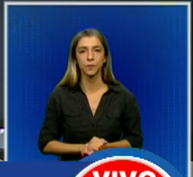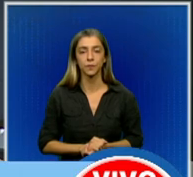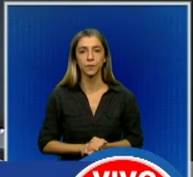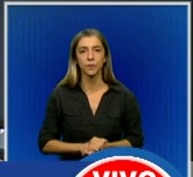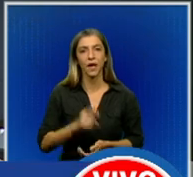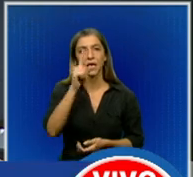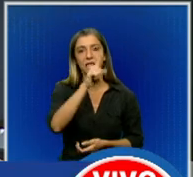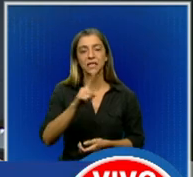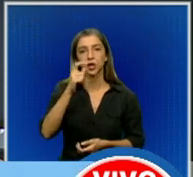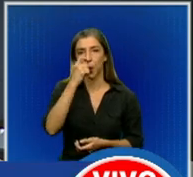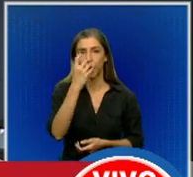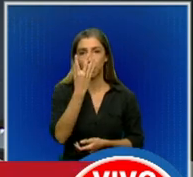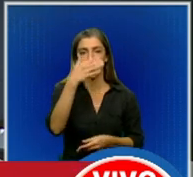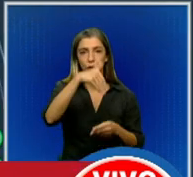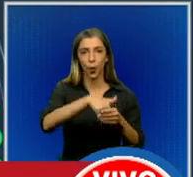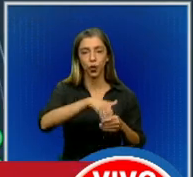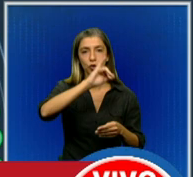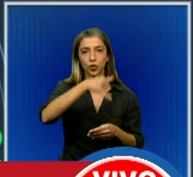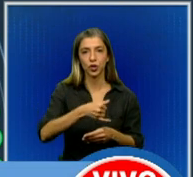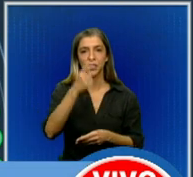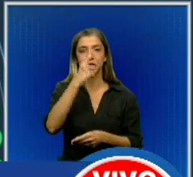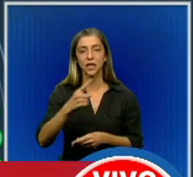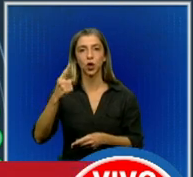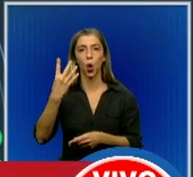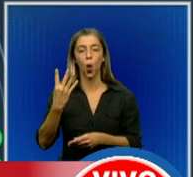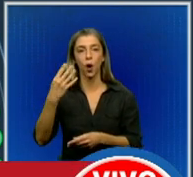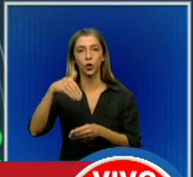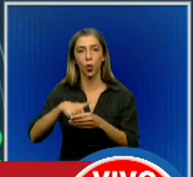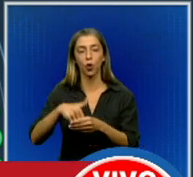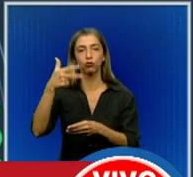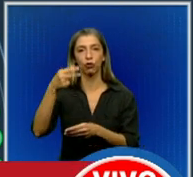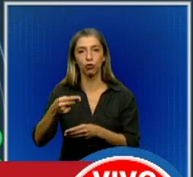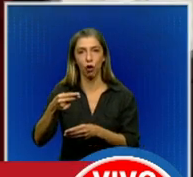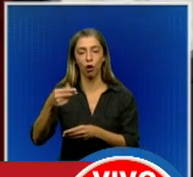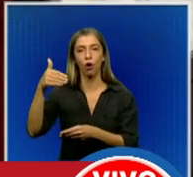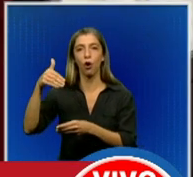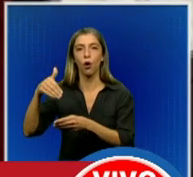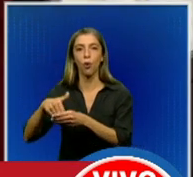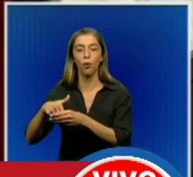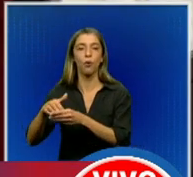124 afirmativos 104 negativos 0 abstenciones